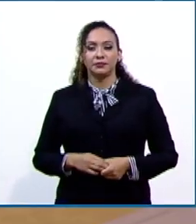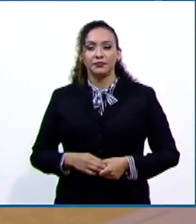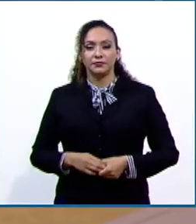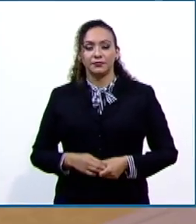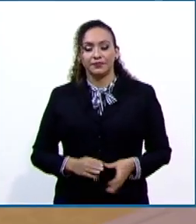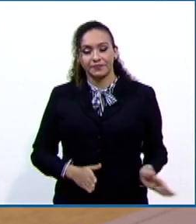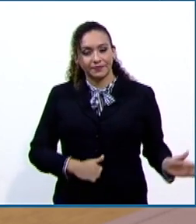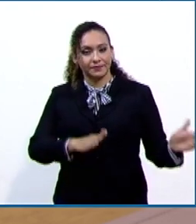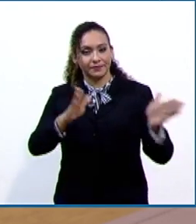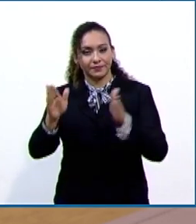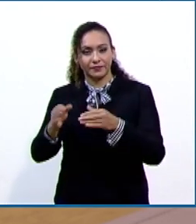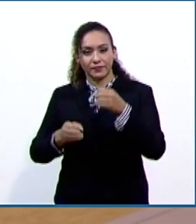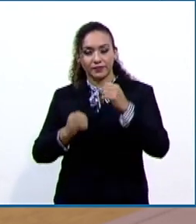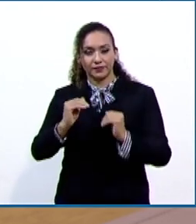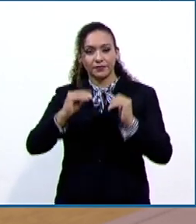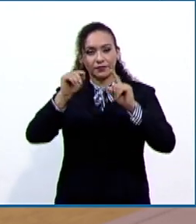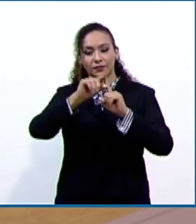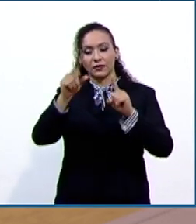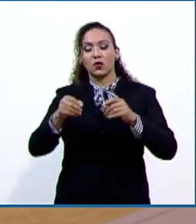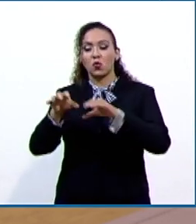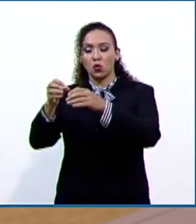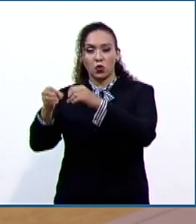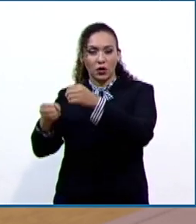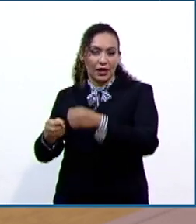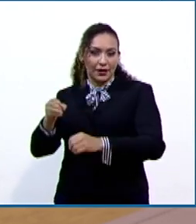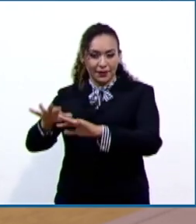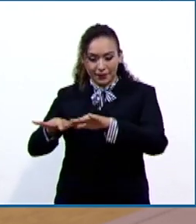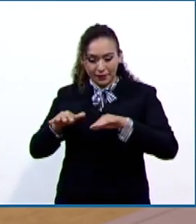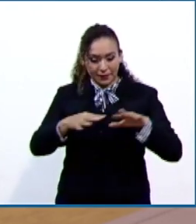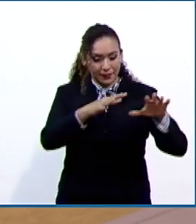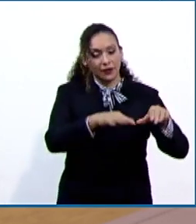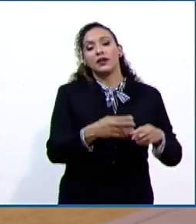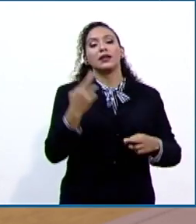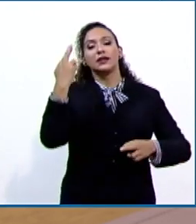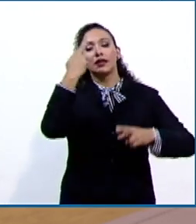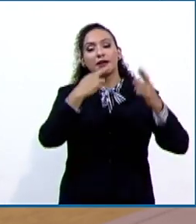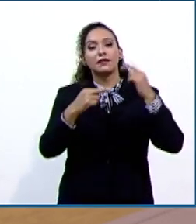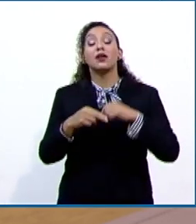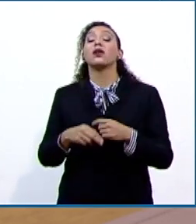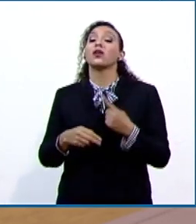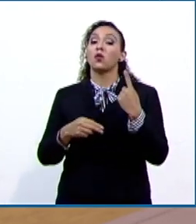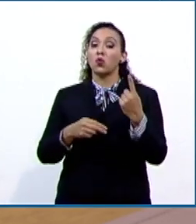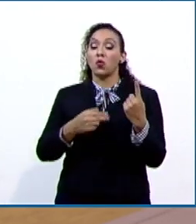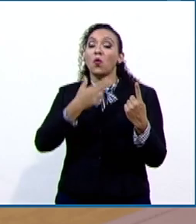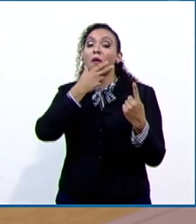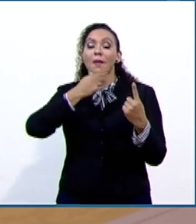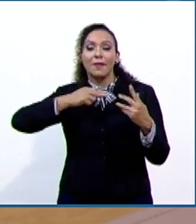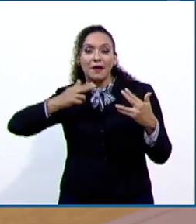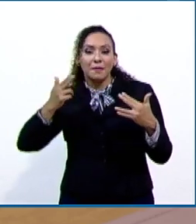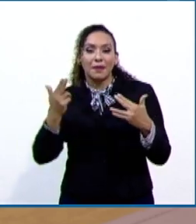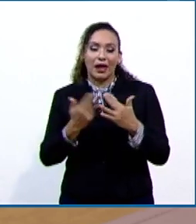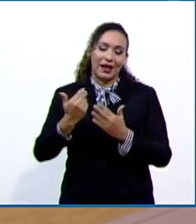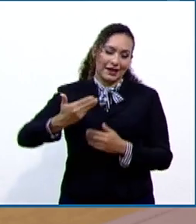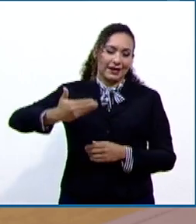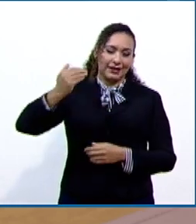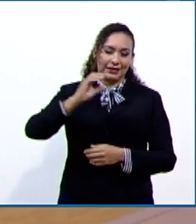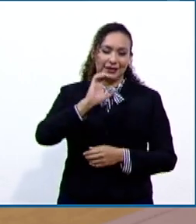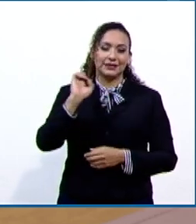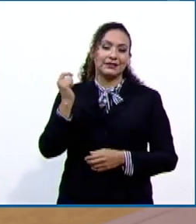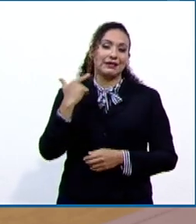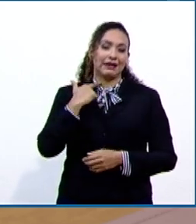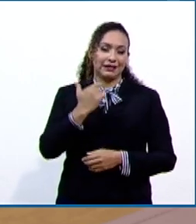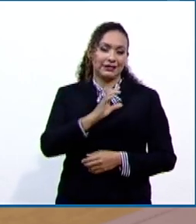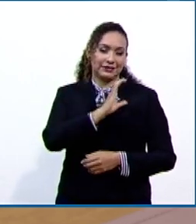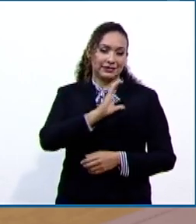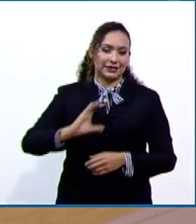Por su parte, las salas de la Corte analizaron asuntos relacionados con el homicida confeso del ex candidato presidencial Luis Donaldo